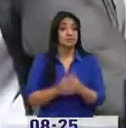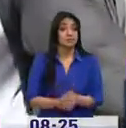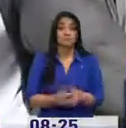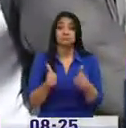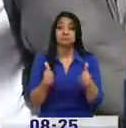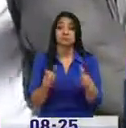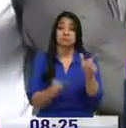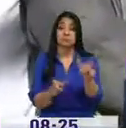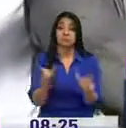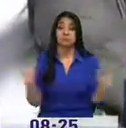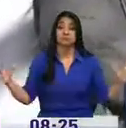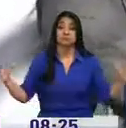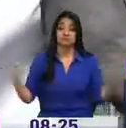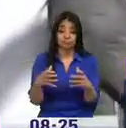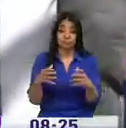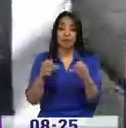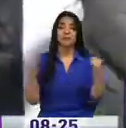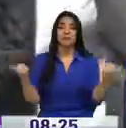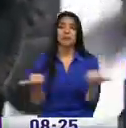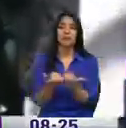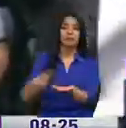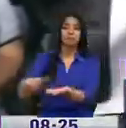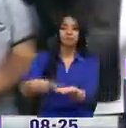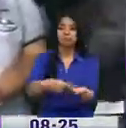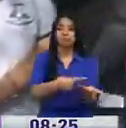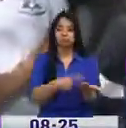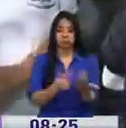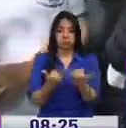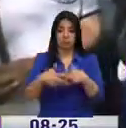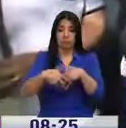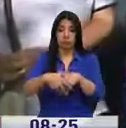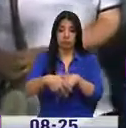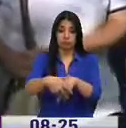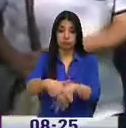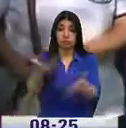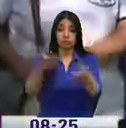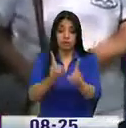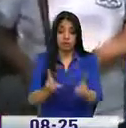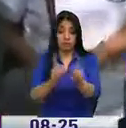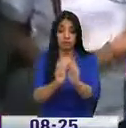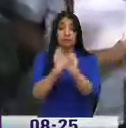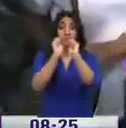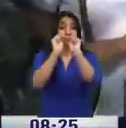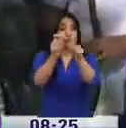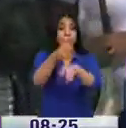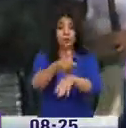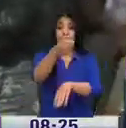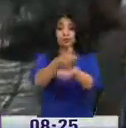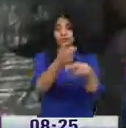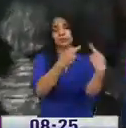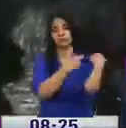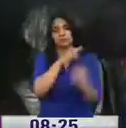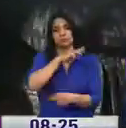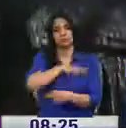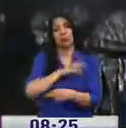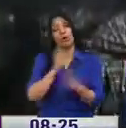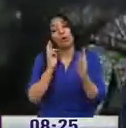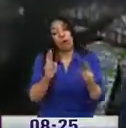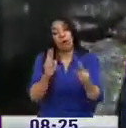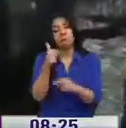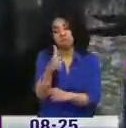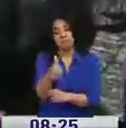de que en pleno, luego de esta caminata que haremos, luego de este documento que entregaremos a la autoridad competente, ojalá nos reciba el señor